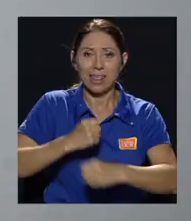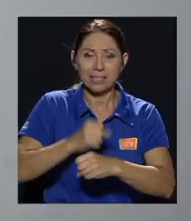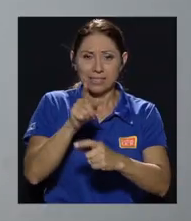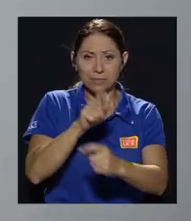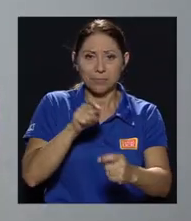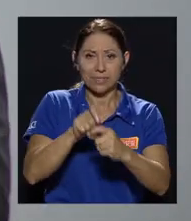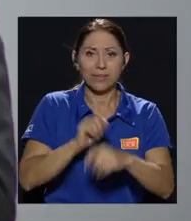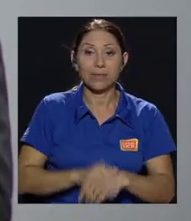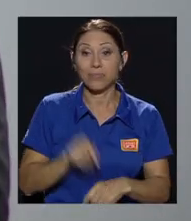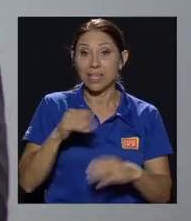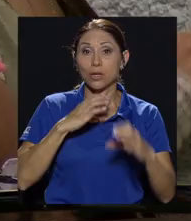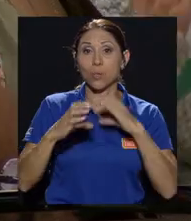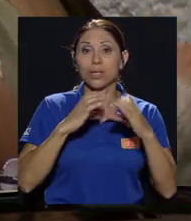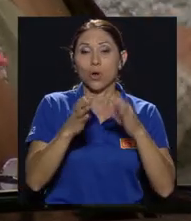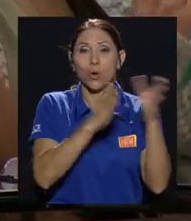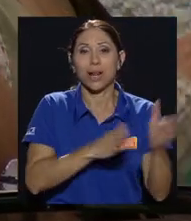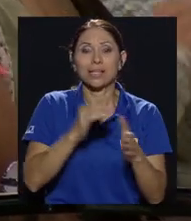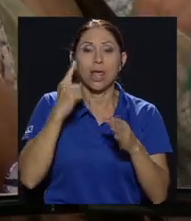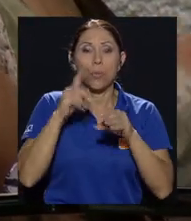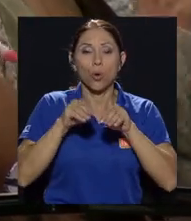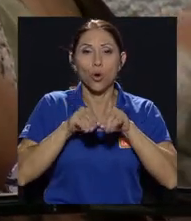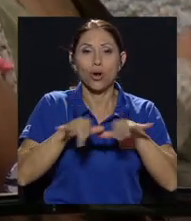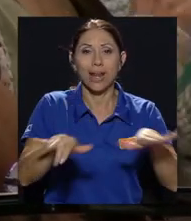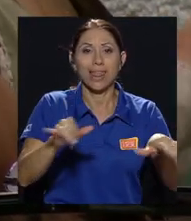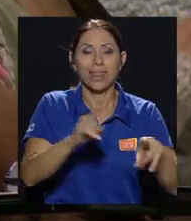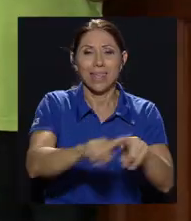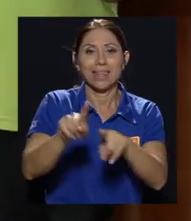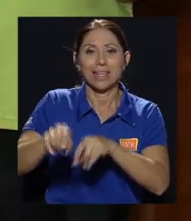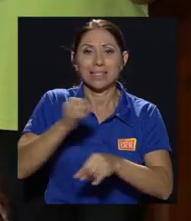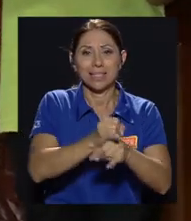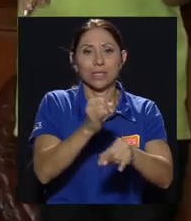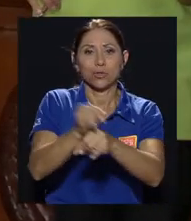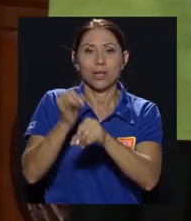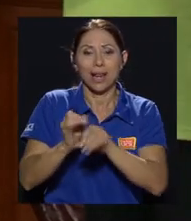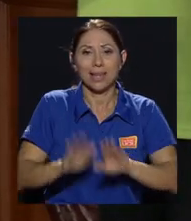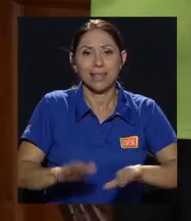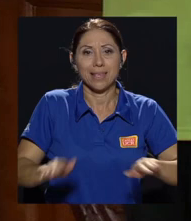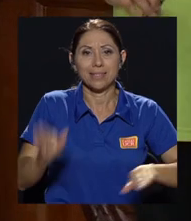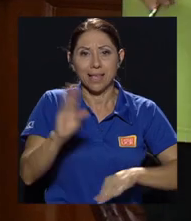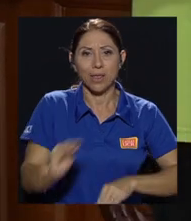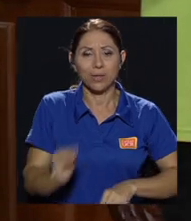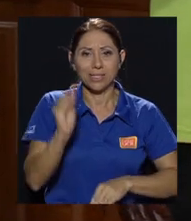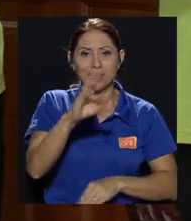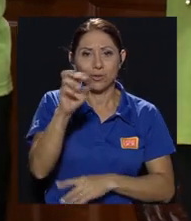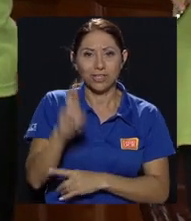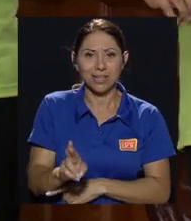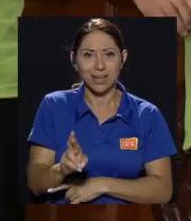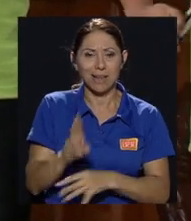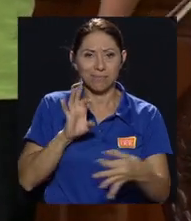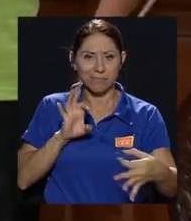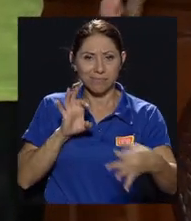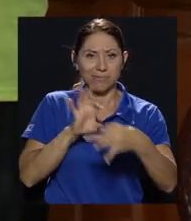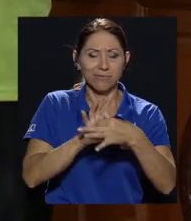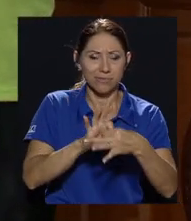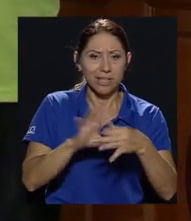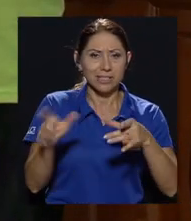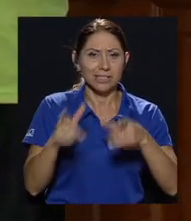Este conversatorio fue organizado por la Red Interinstitucional para la Niñez y la Adolescencia de Costa Rica, en el marco